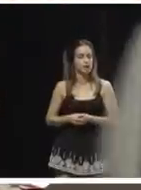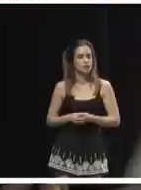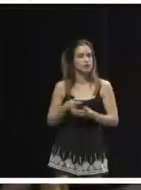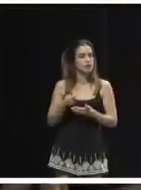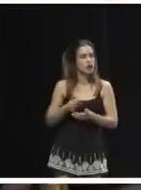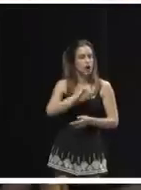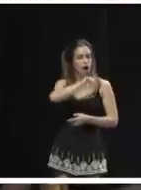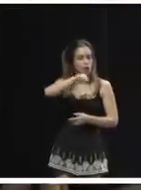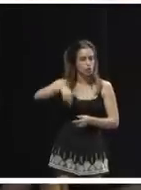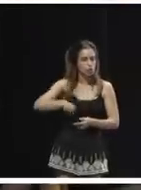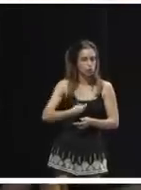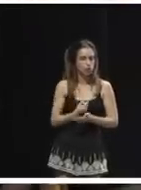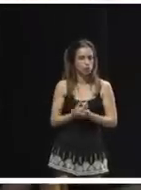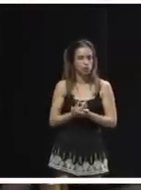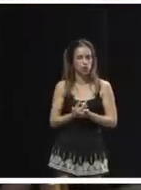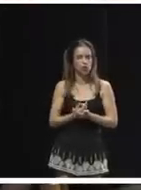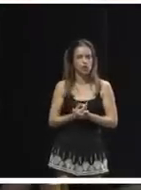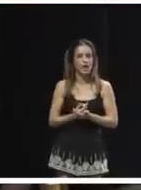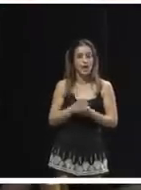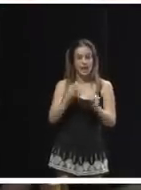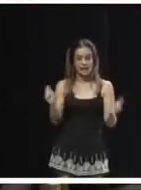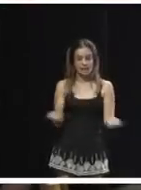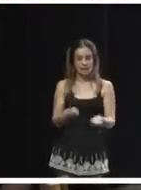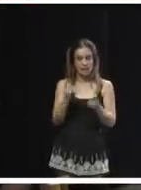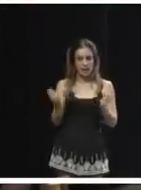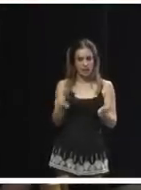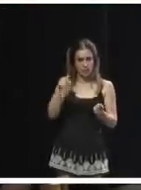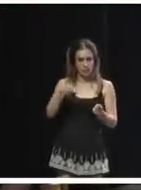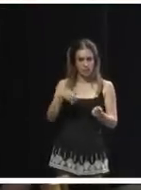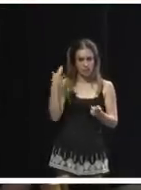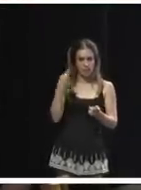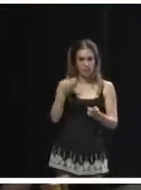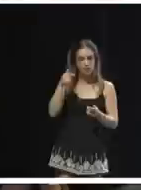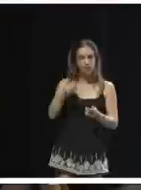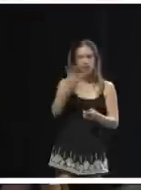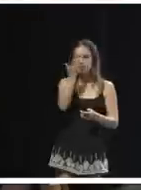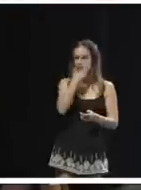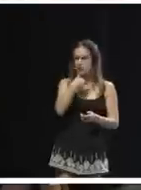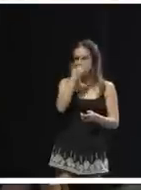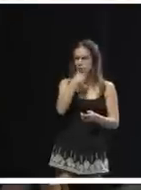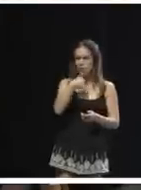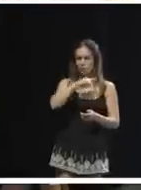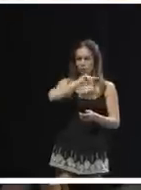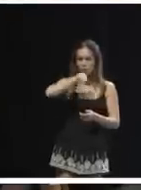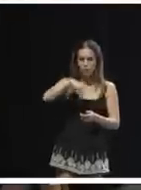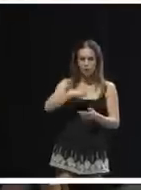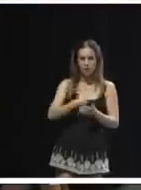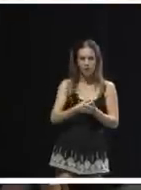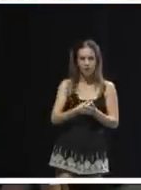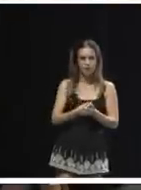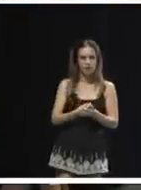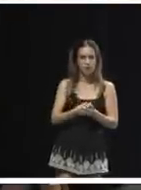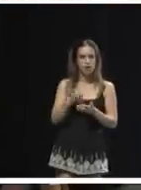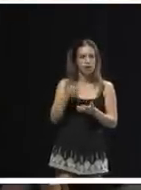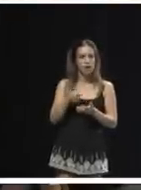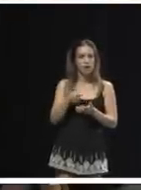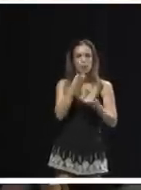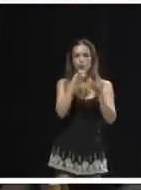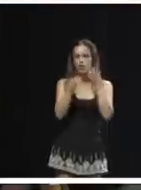a nosotros, en esta campaña, se nos conoce no por